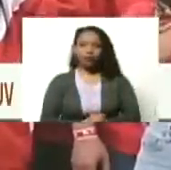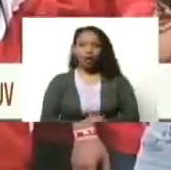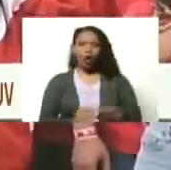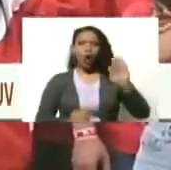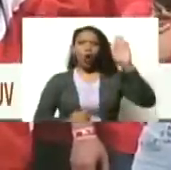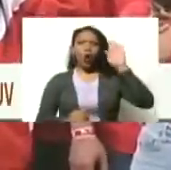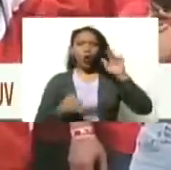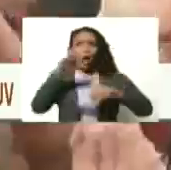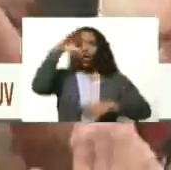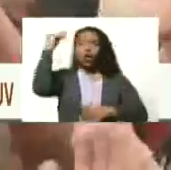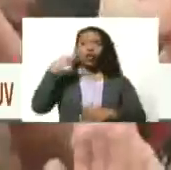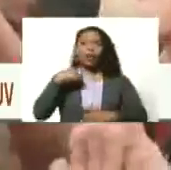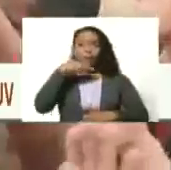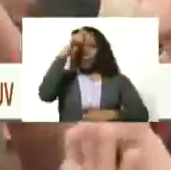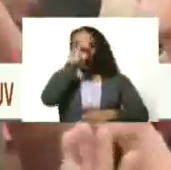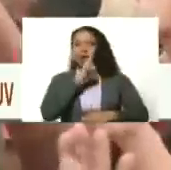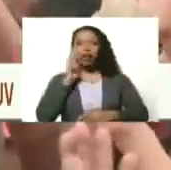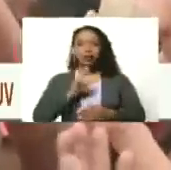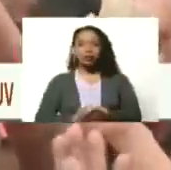Juro por el Dios de mis padres.